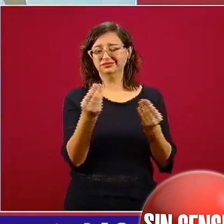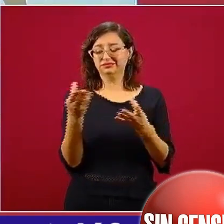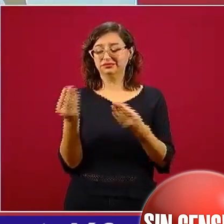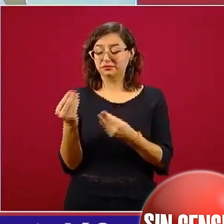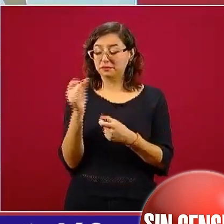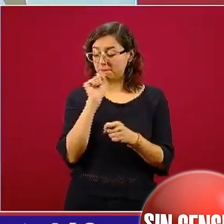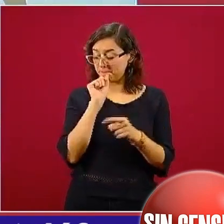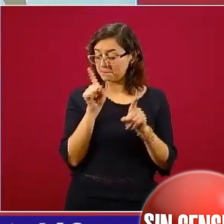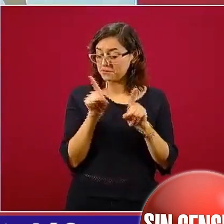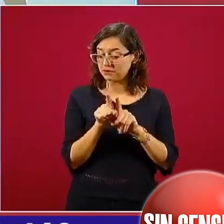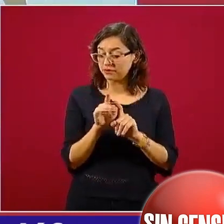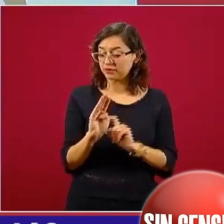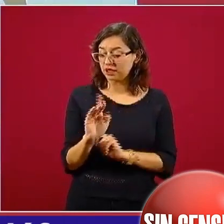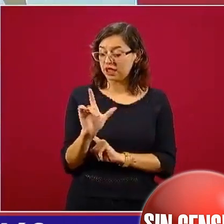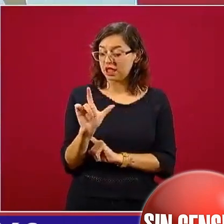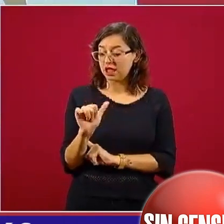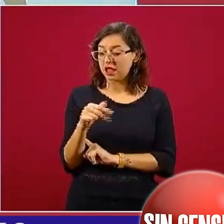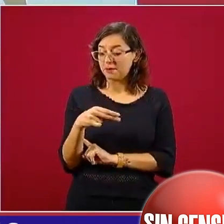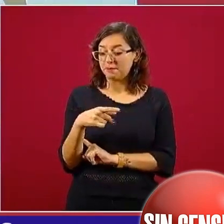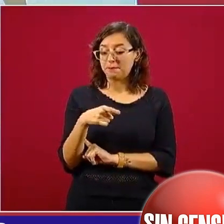Blanquet, que también había participado